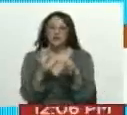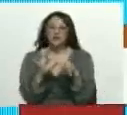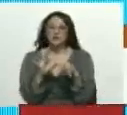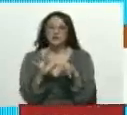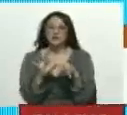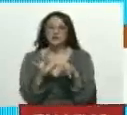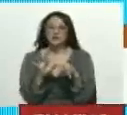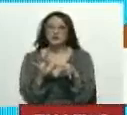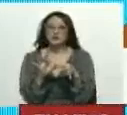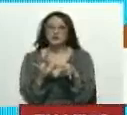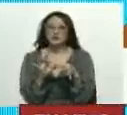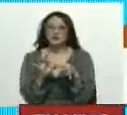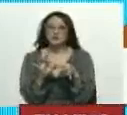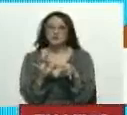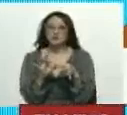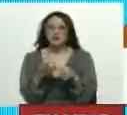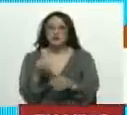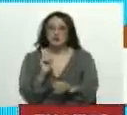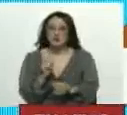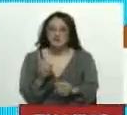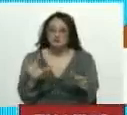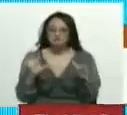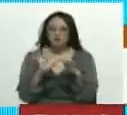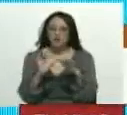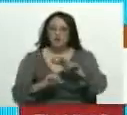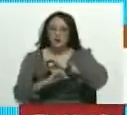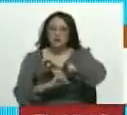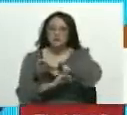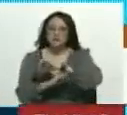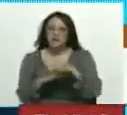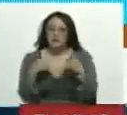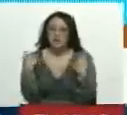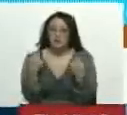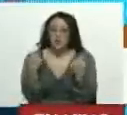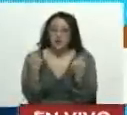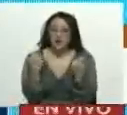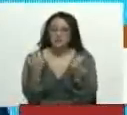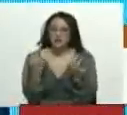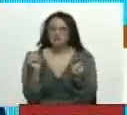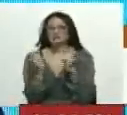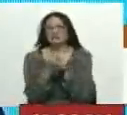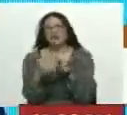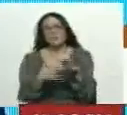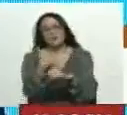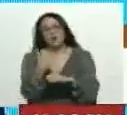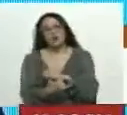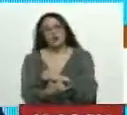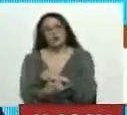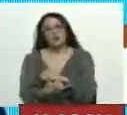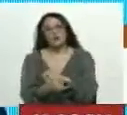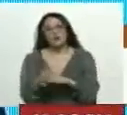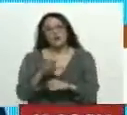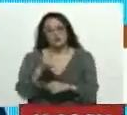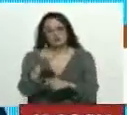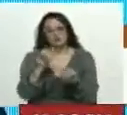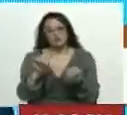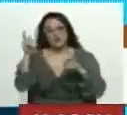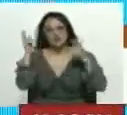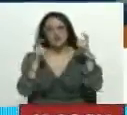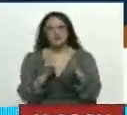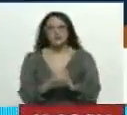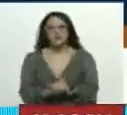que debe blindarse con las bases populares para hacer realidad el proyecto del comandante Hugo Chávez